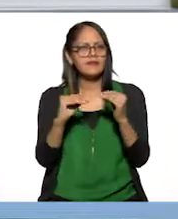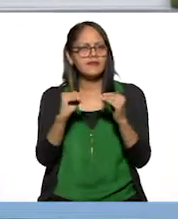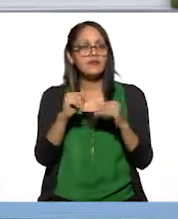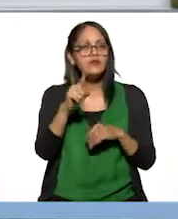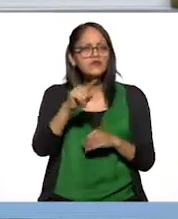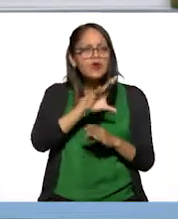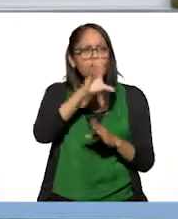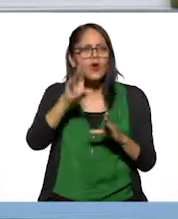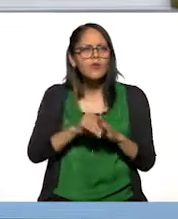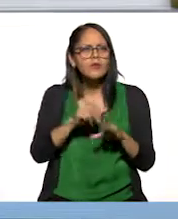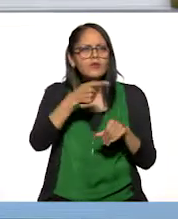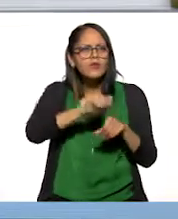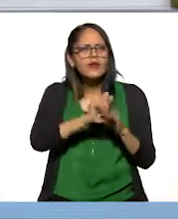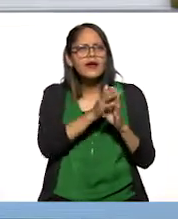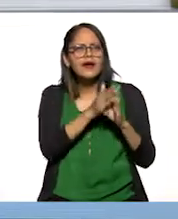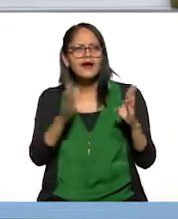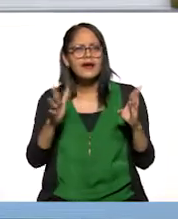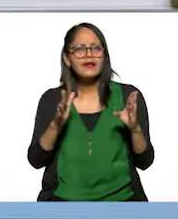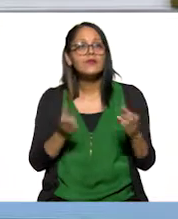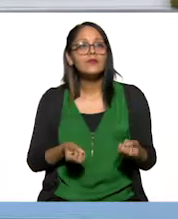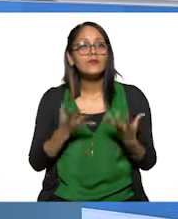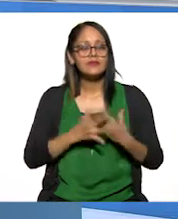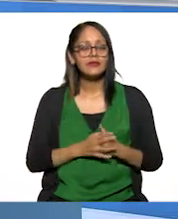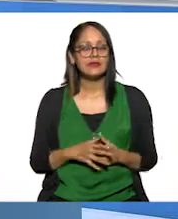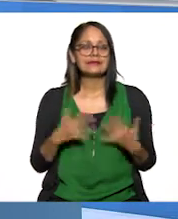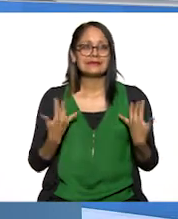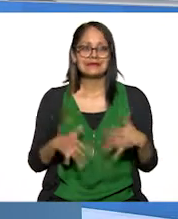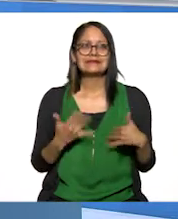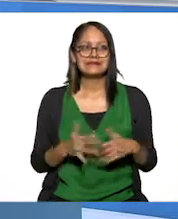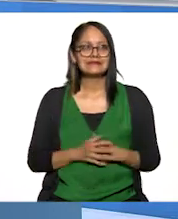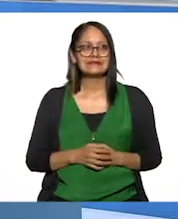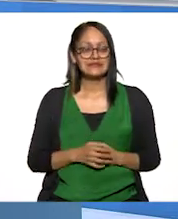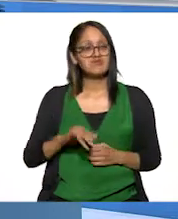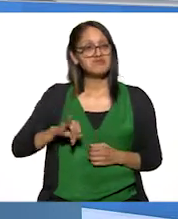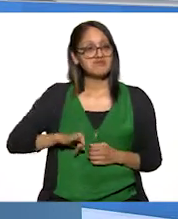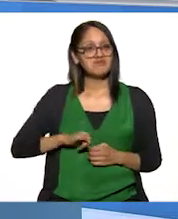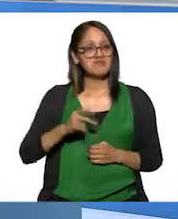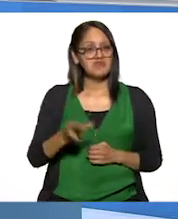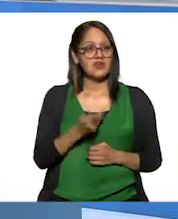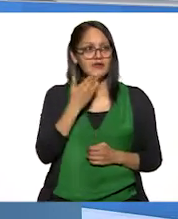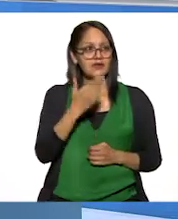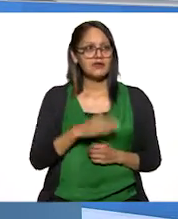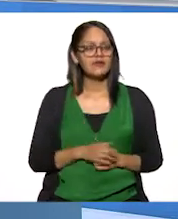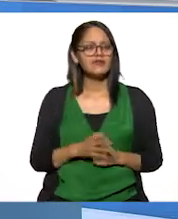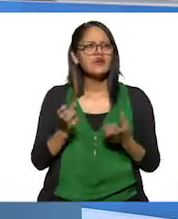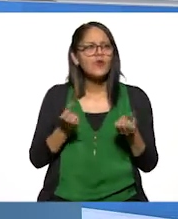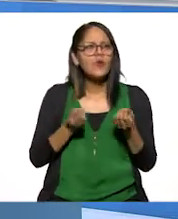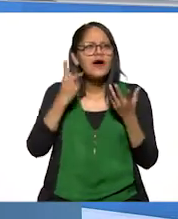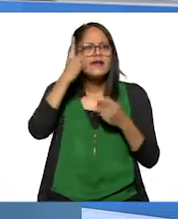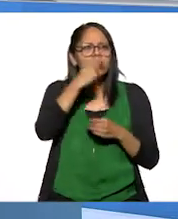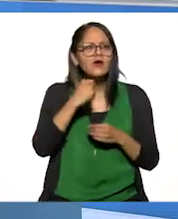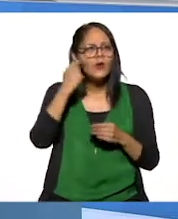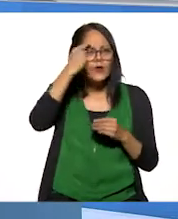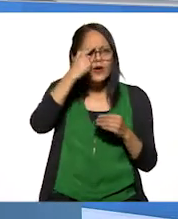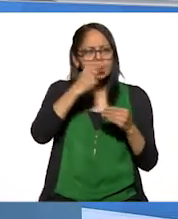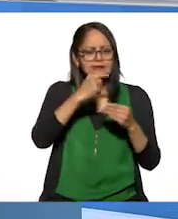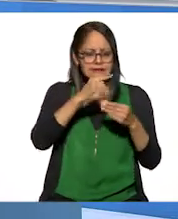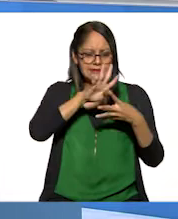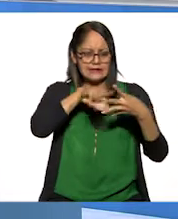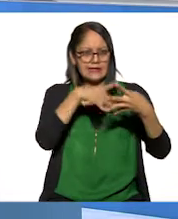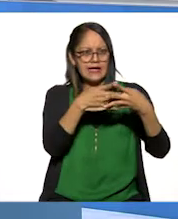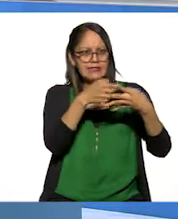en total a la semana, doña Alejandra? Esa está bien interesante, esa pregunta. ¿Cuántas horas de